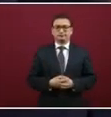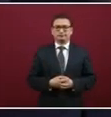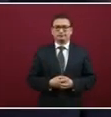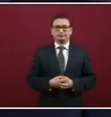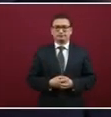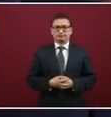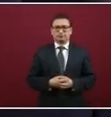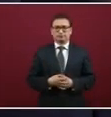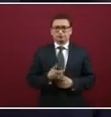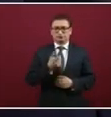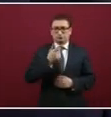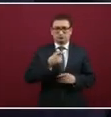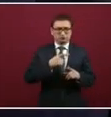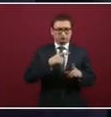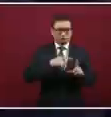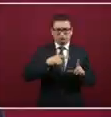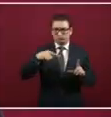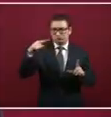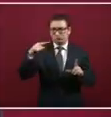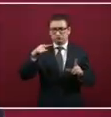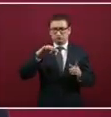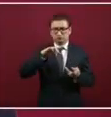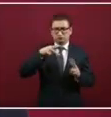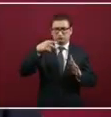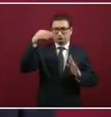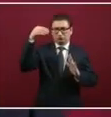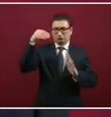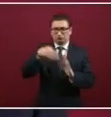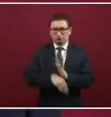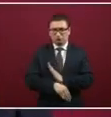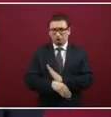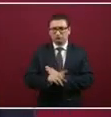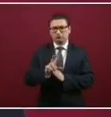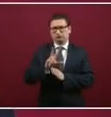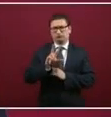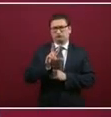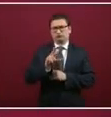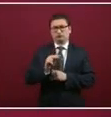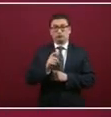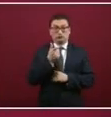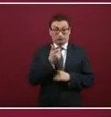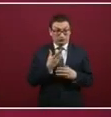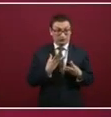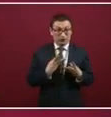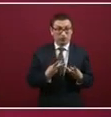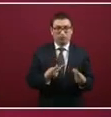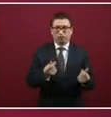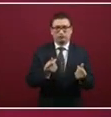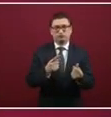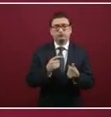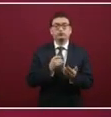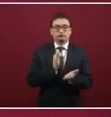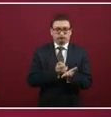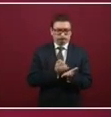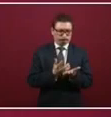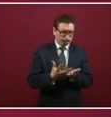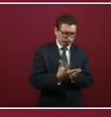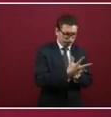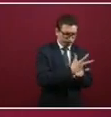haber déficit. No vamos a gastar más de lo que ingrese